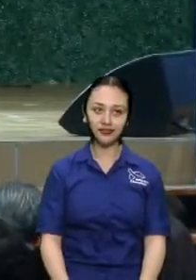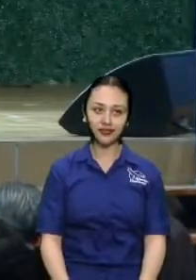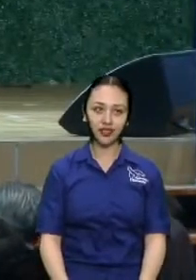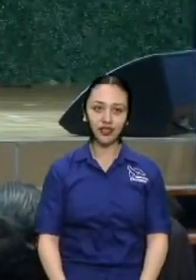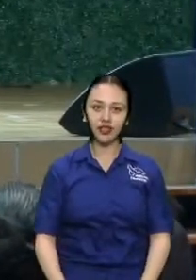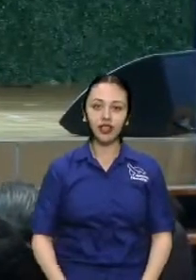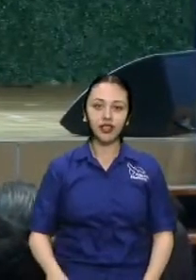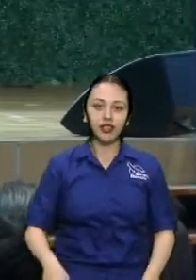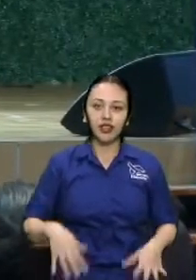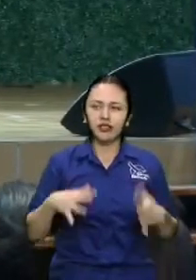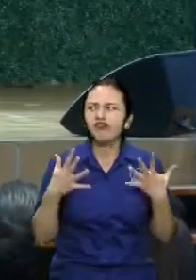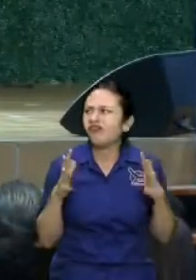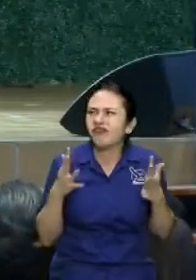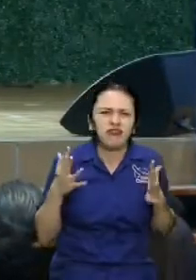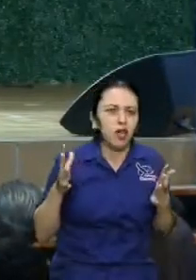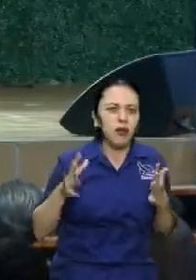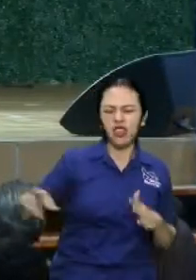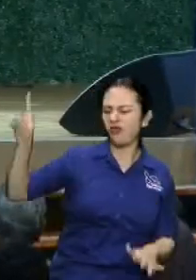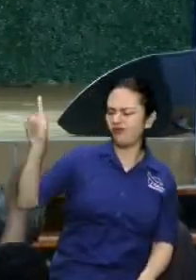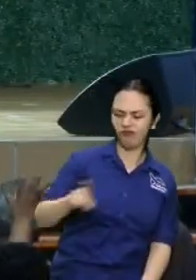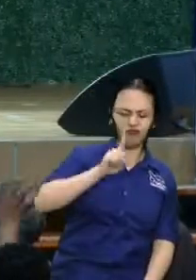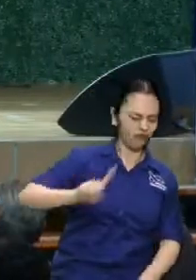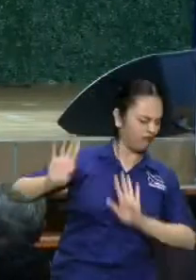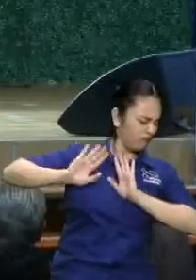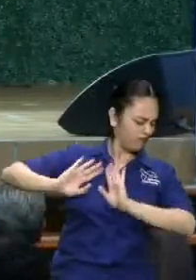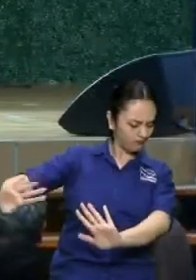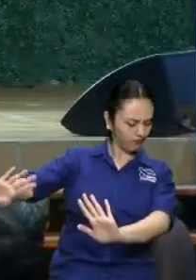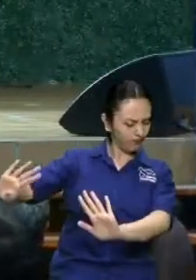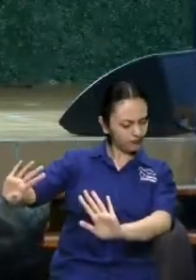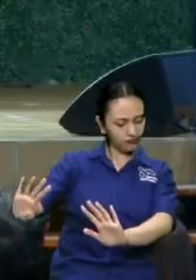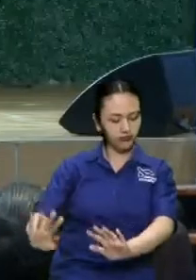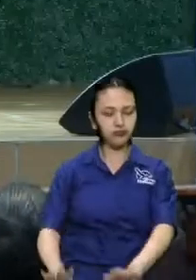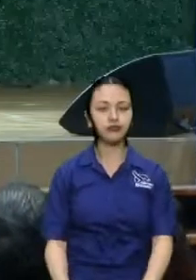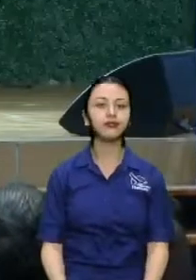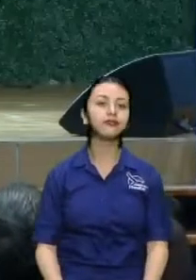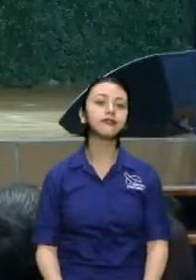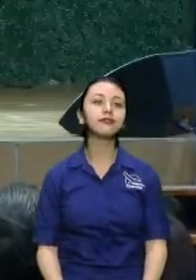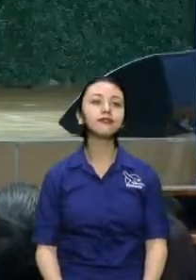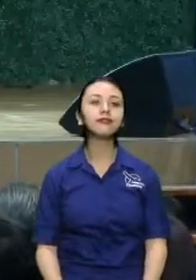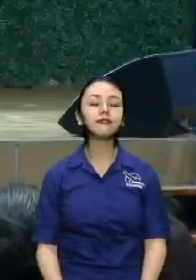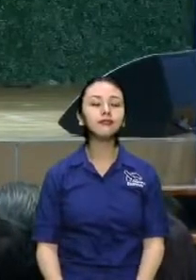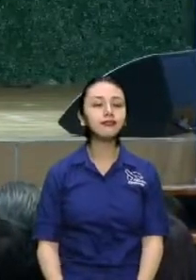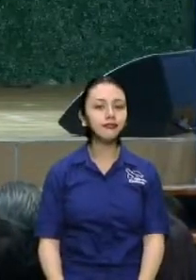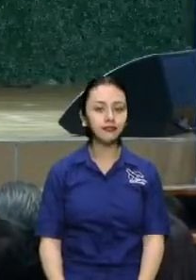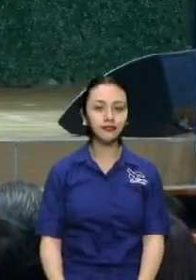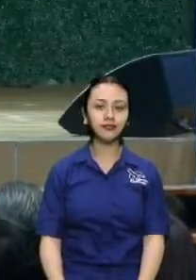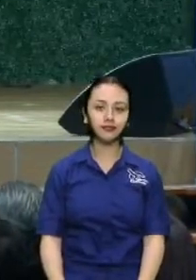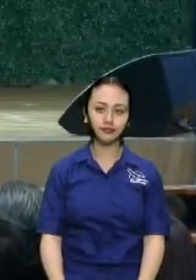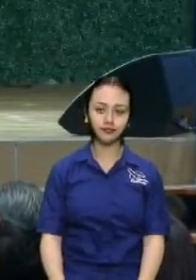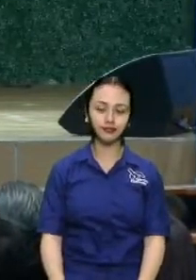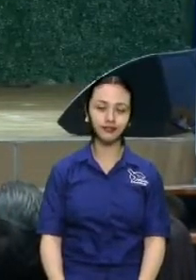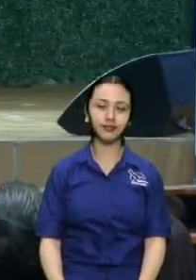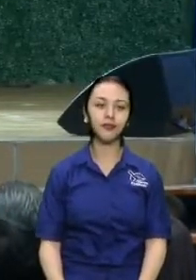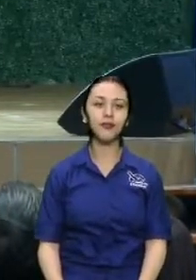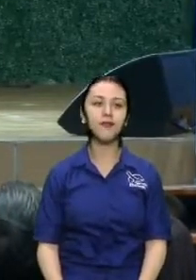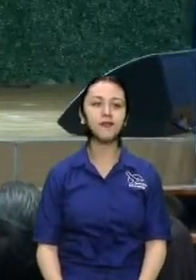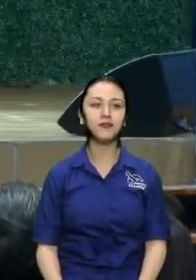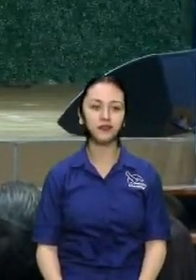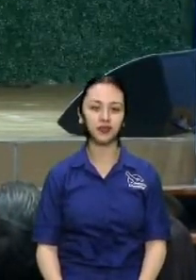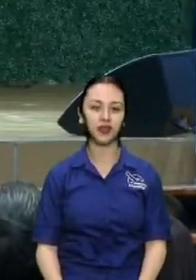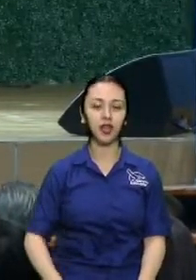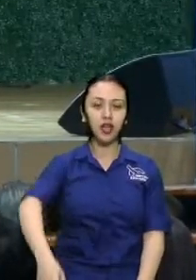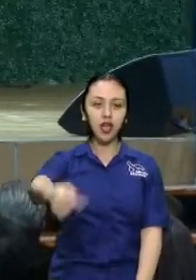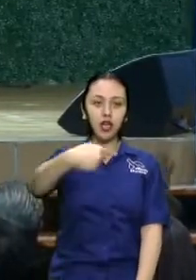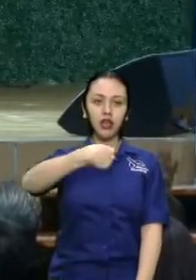eso que acabo de decirlo, anulo eso en el nombre de Jesús. Ni como broma, en el nombre de Jesús, la anulo eso y